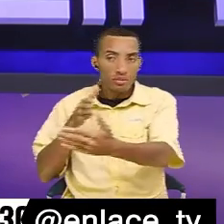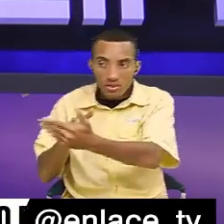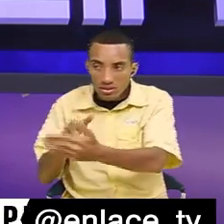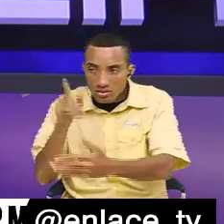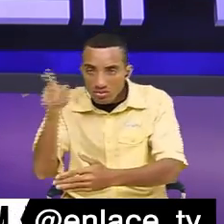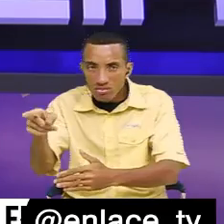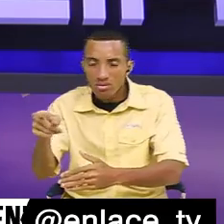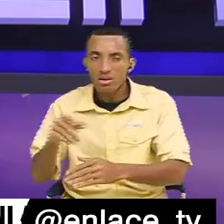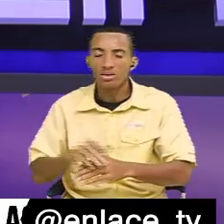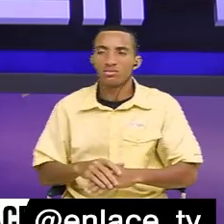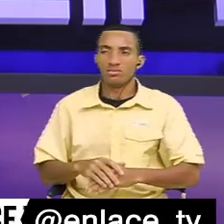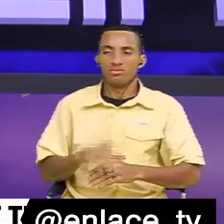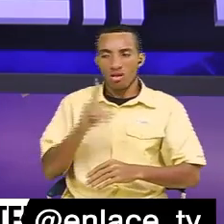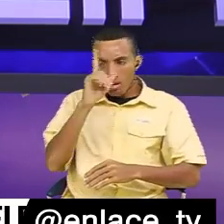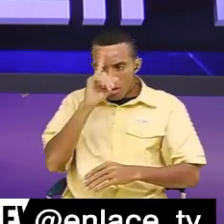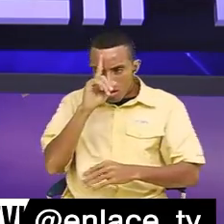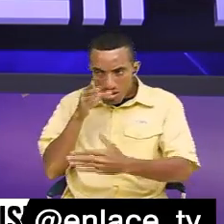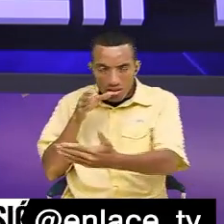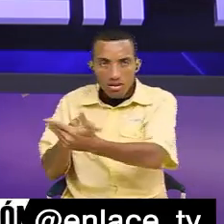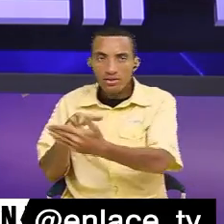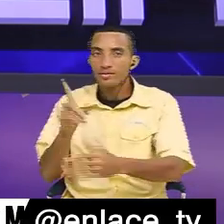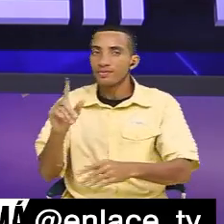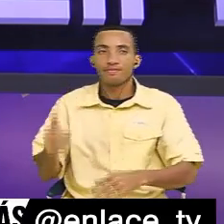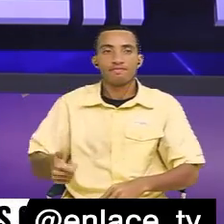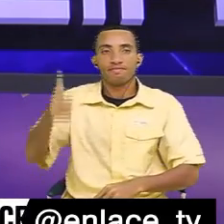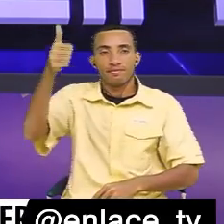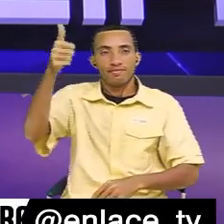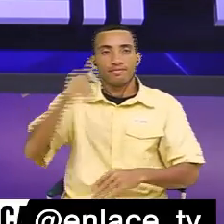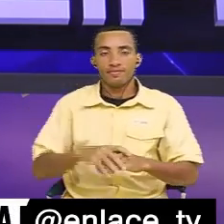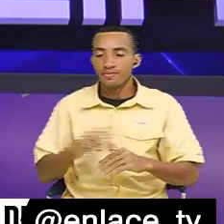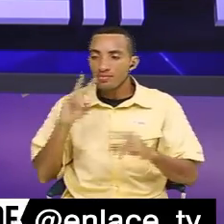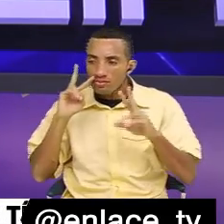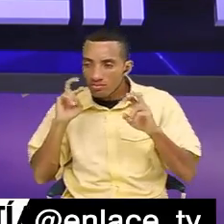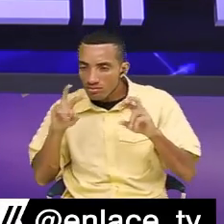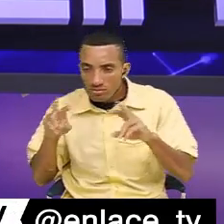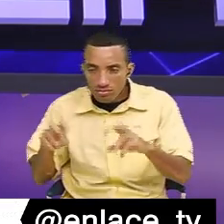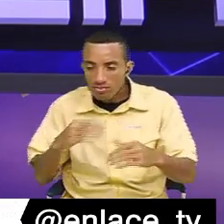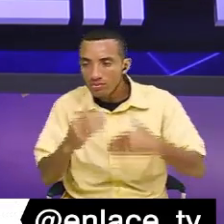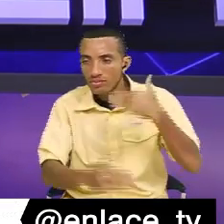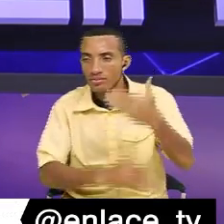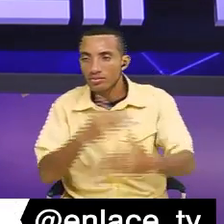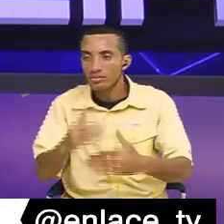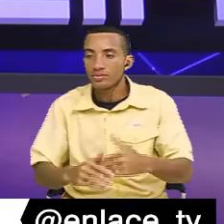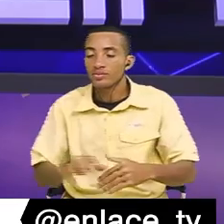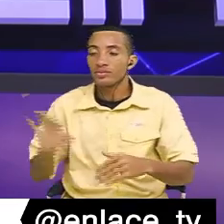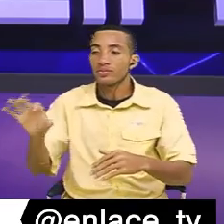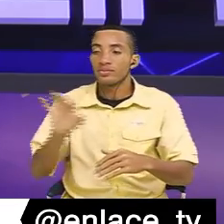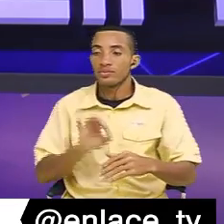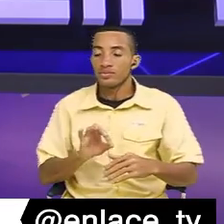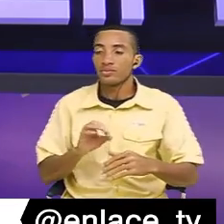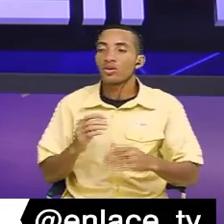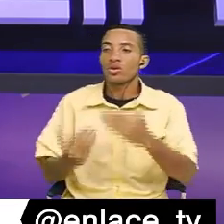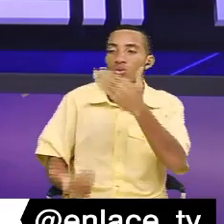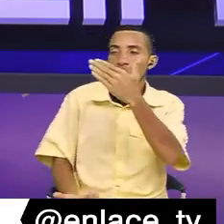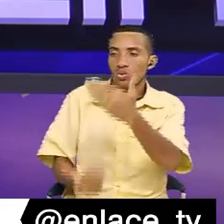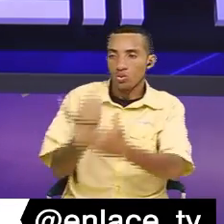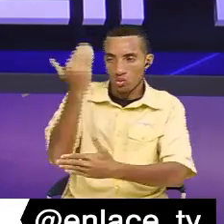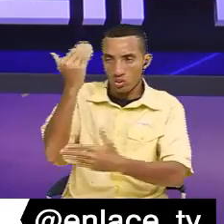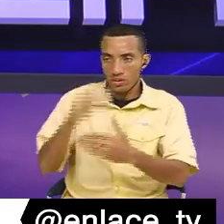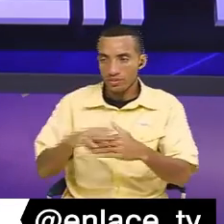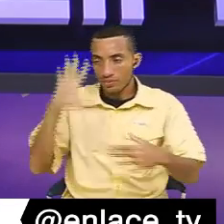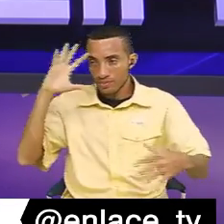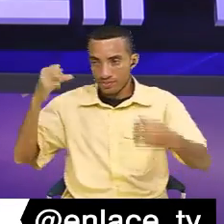de 2 días. Dijo el alto funcionario local que analizarán con lupa el proceso de elección del nuevo convenio del transporte escolar que esperan